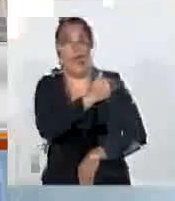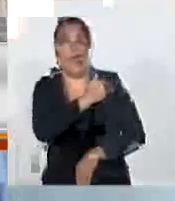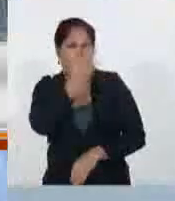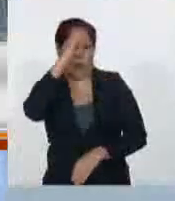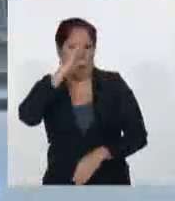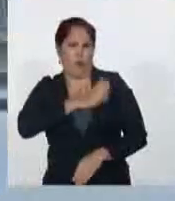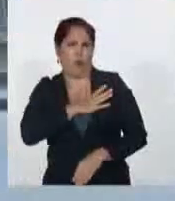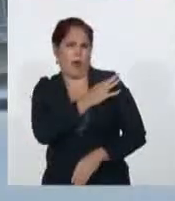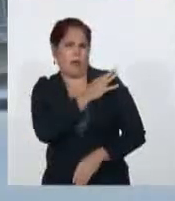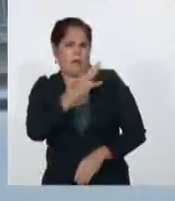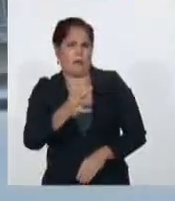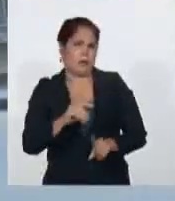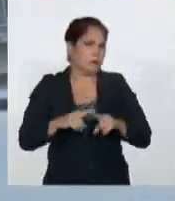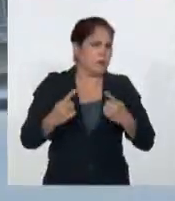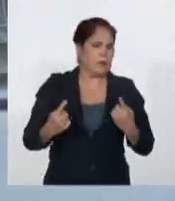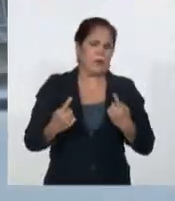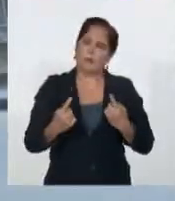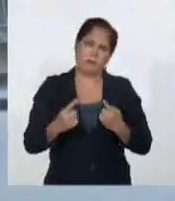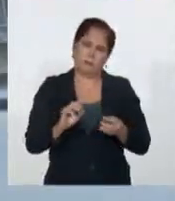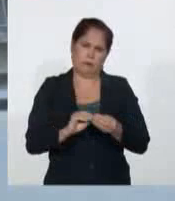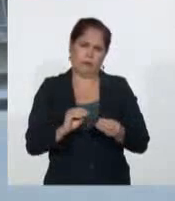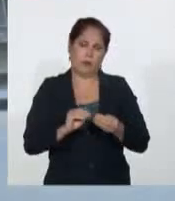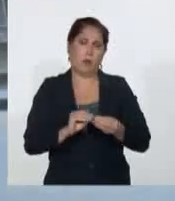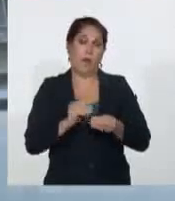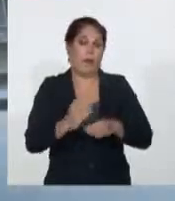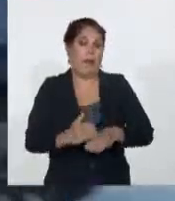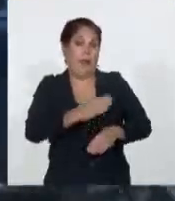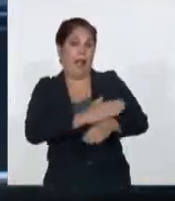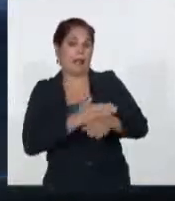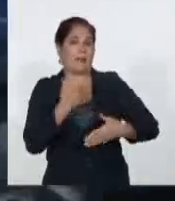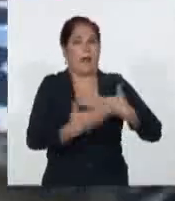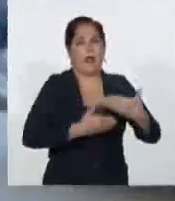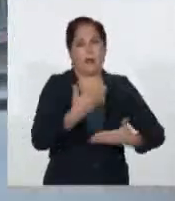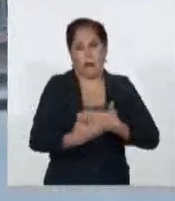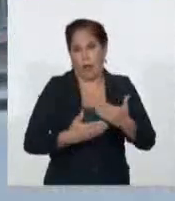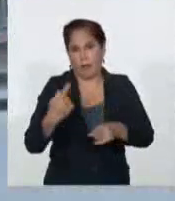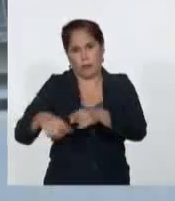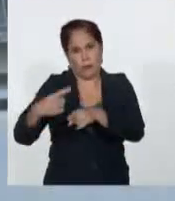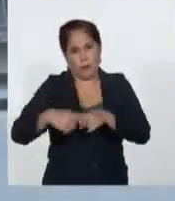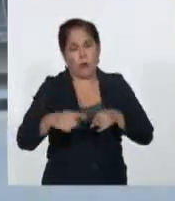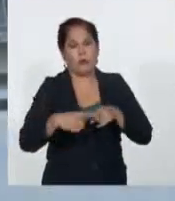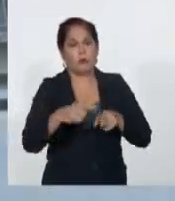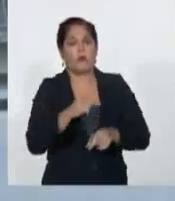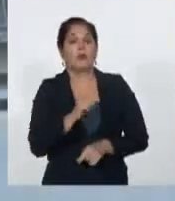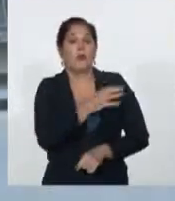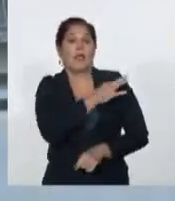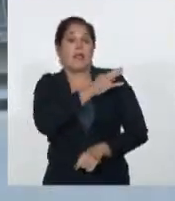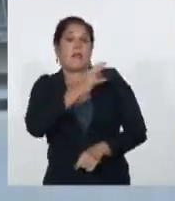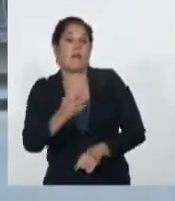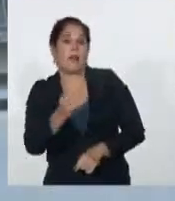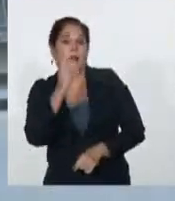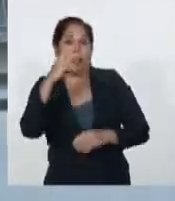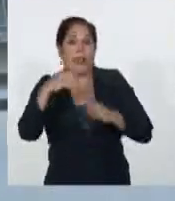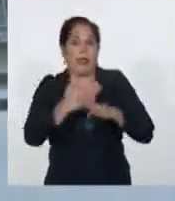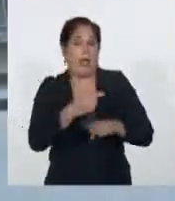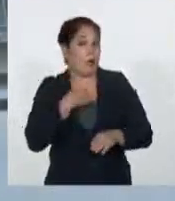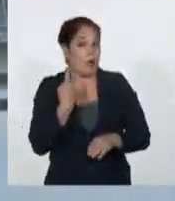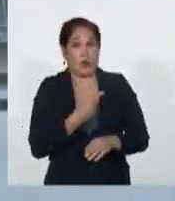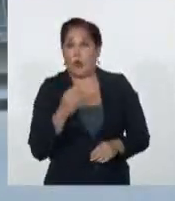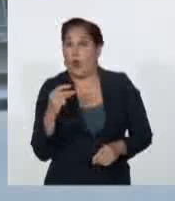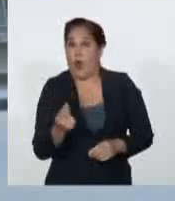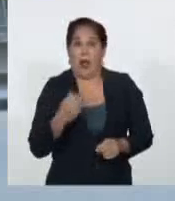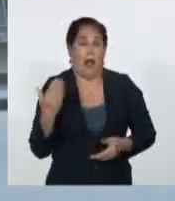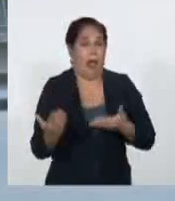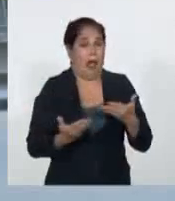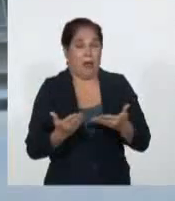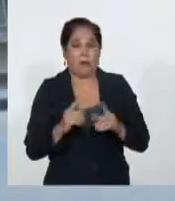o sea birregional tanto en la Unión Europea como de América Latina hemos recibido esta invitación rápidamente nos hemos puesto en